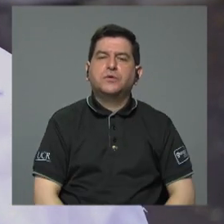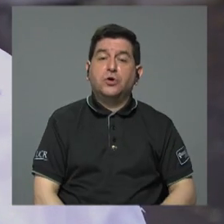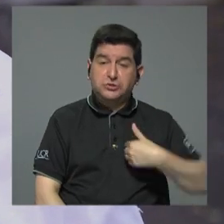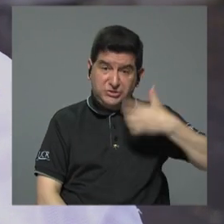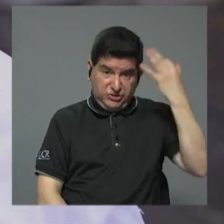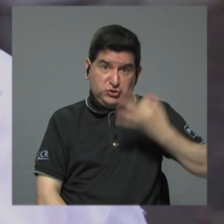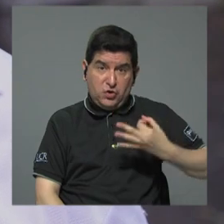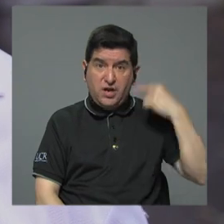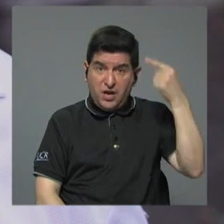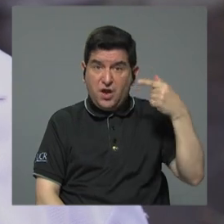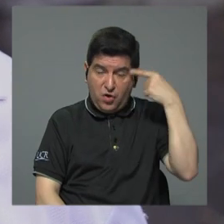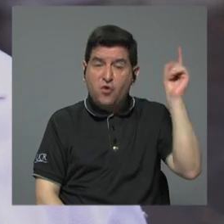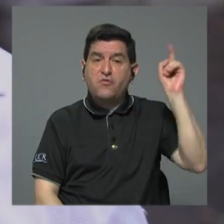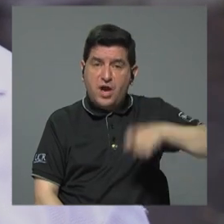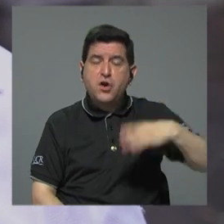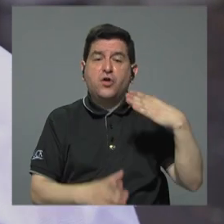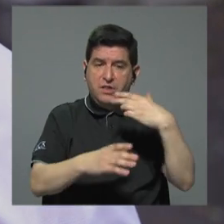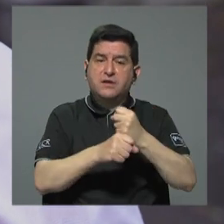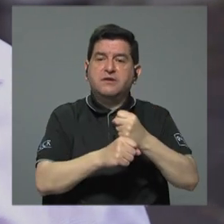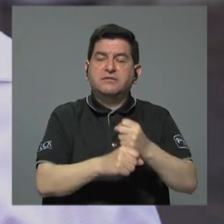Creo que el gobierno debería hacer